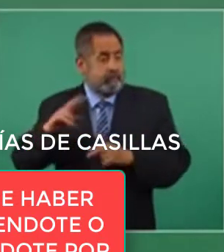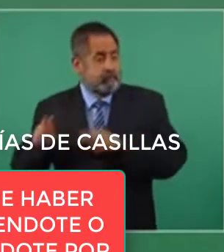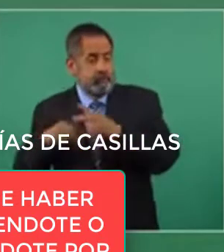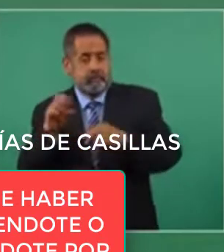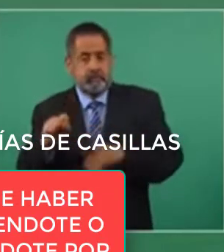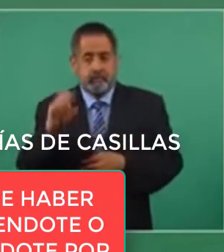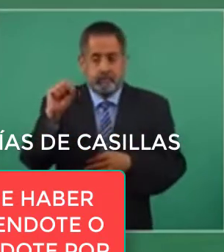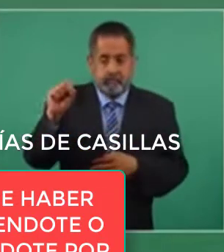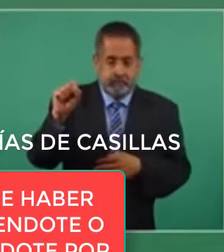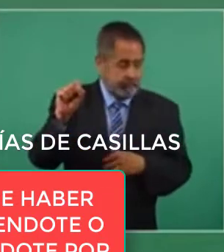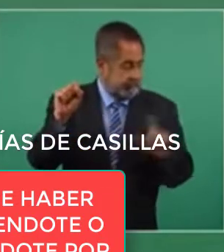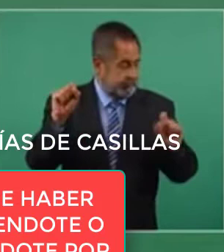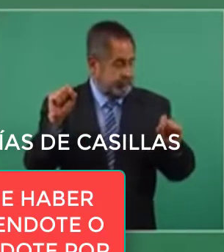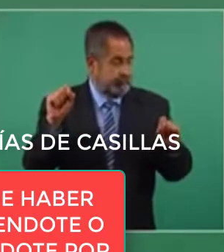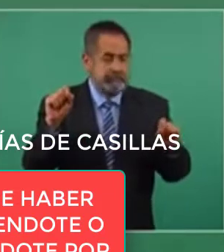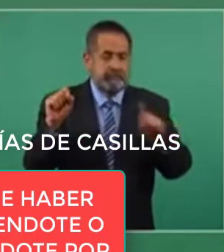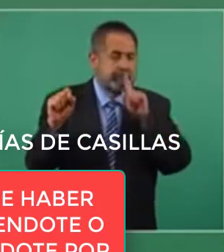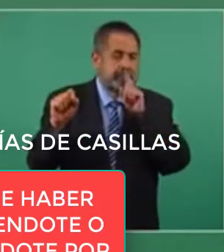pues ya ese 20